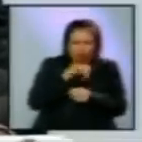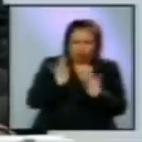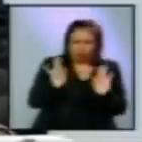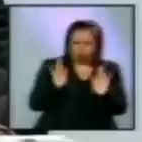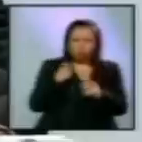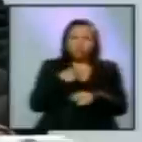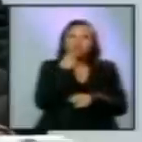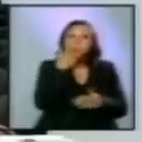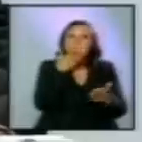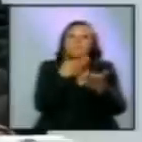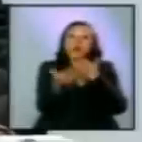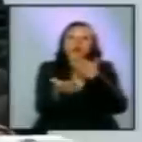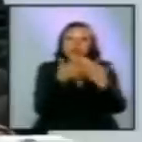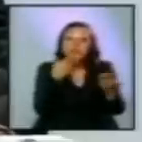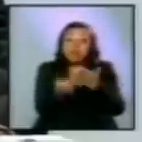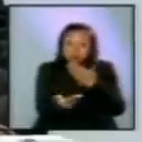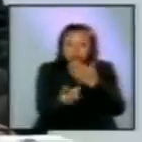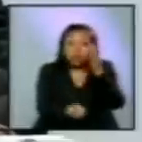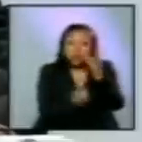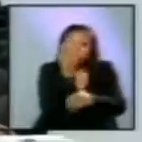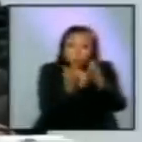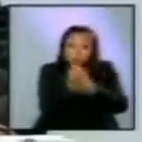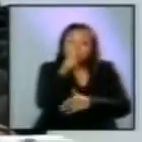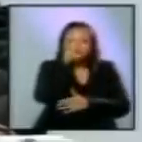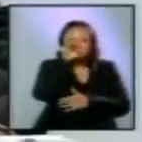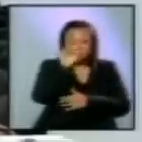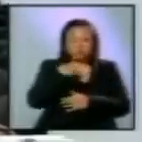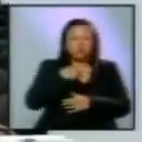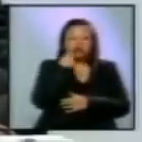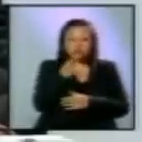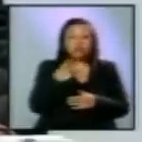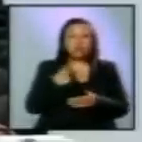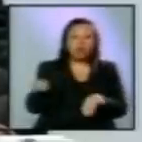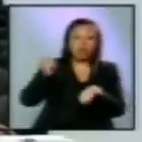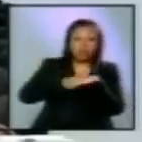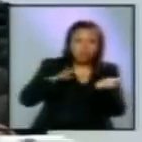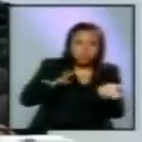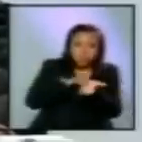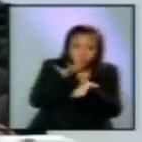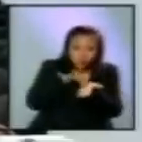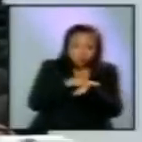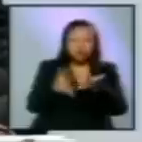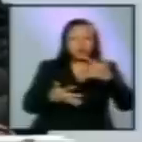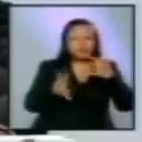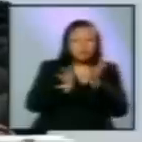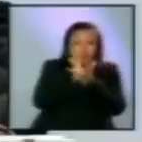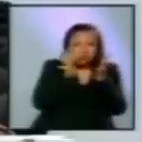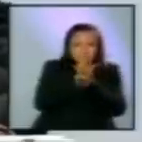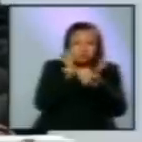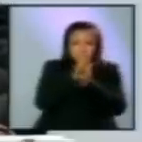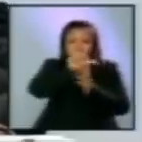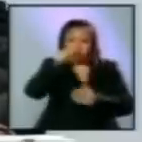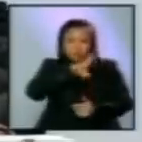a Pemex y de lograr realmente que a través de la participación del sector privado, como ha ocurrido en otros